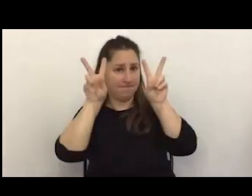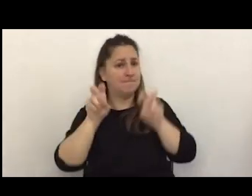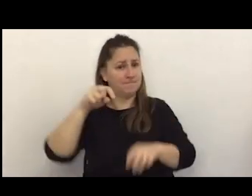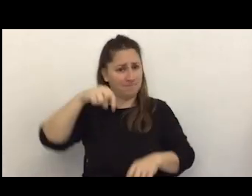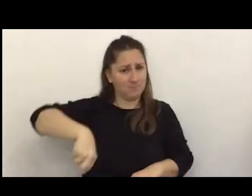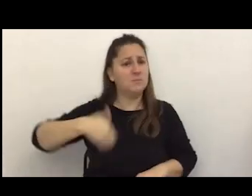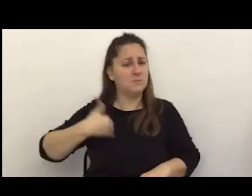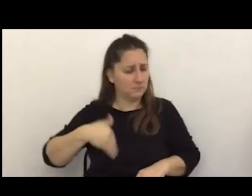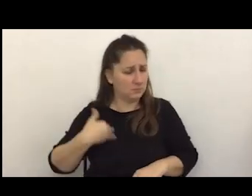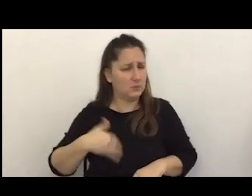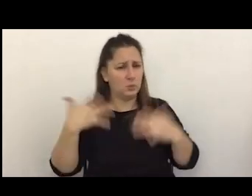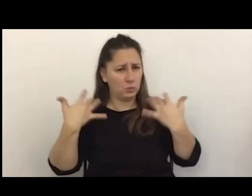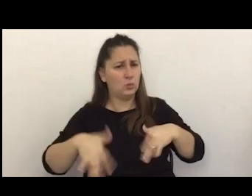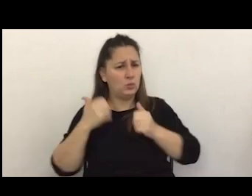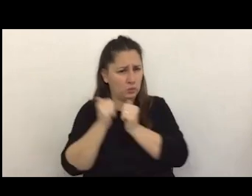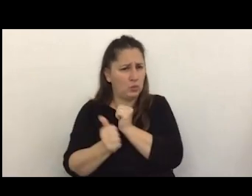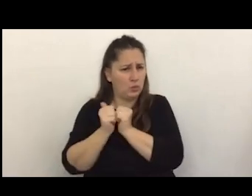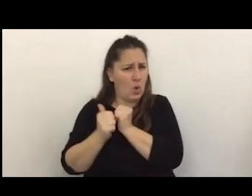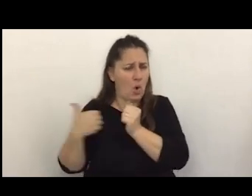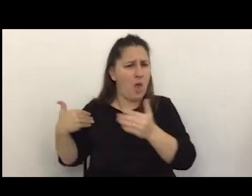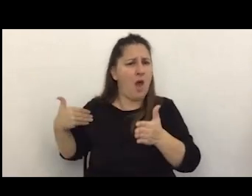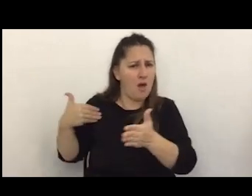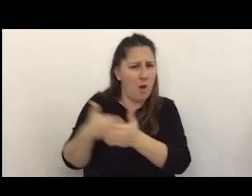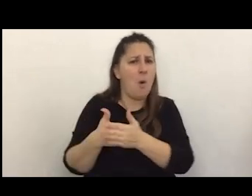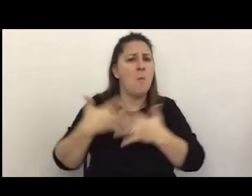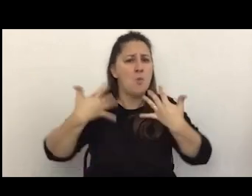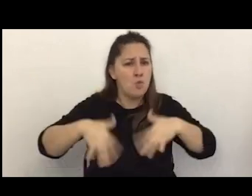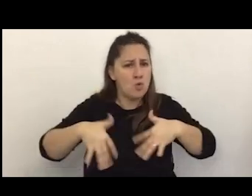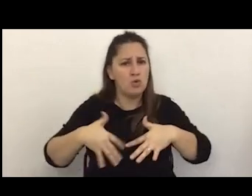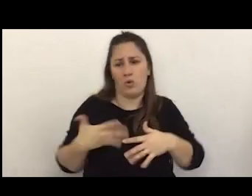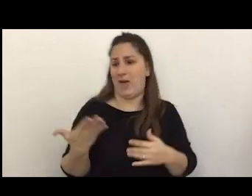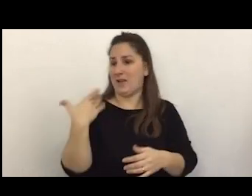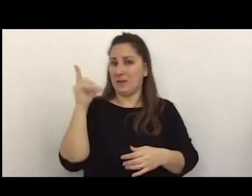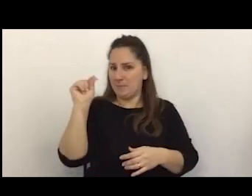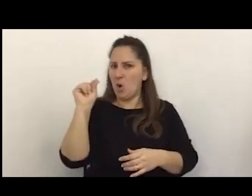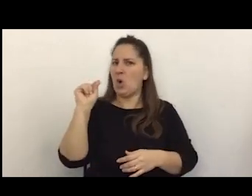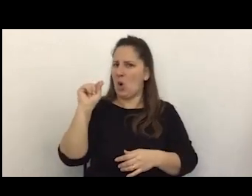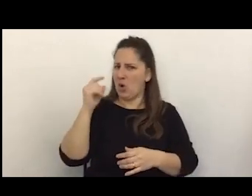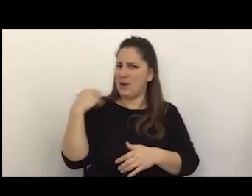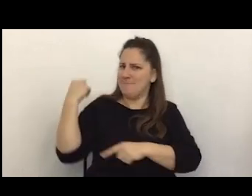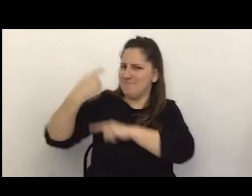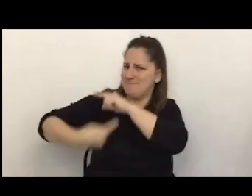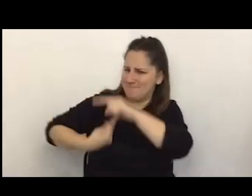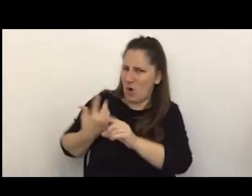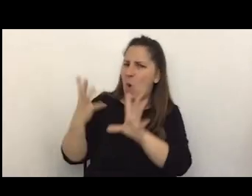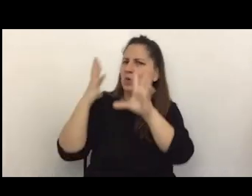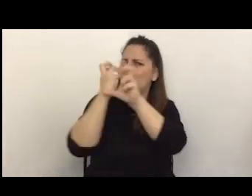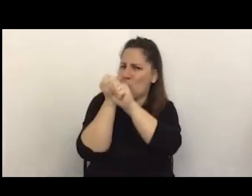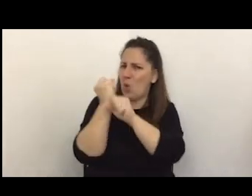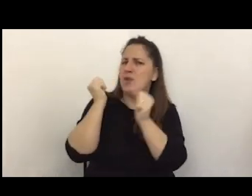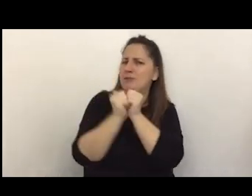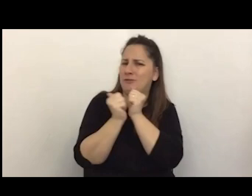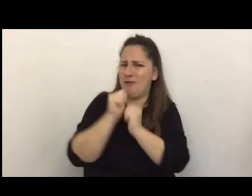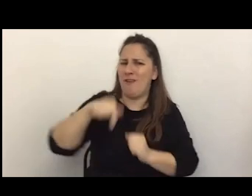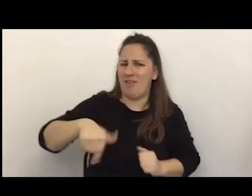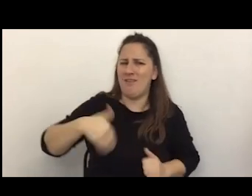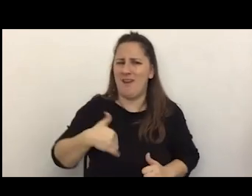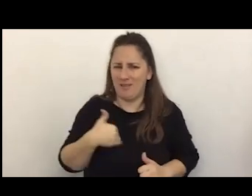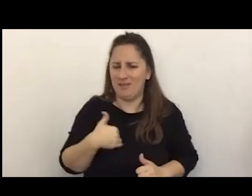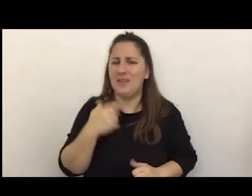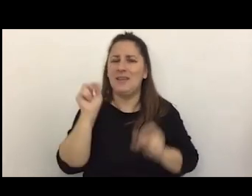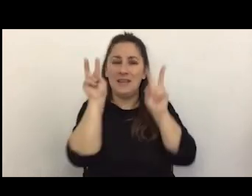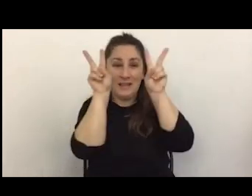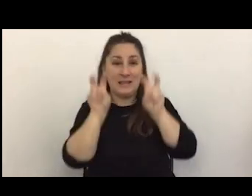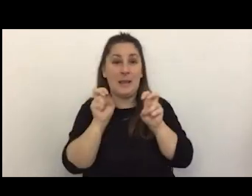gran carga histórica reciente y oscura, por cierto, pero que es un tema muy, muy importante en esta cuestión